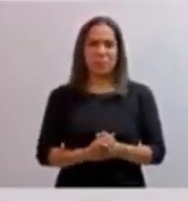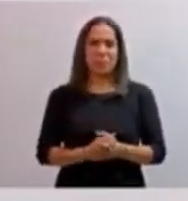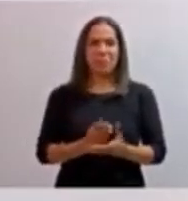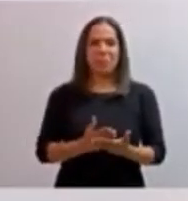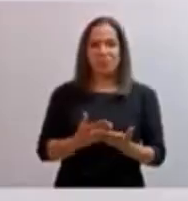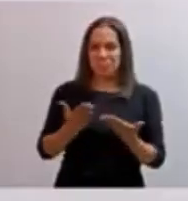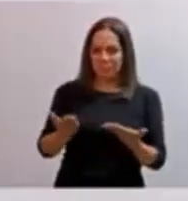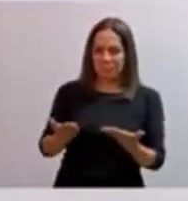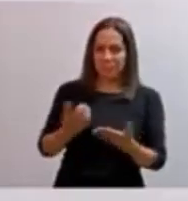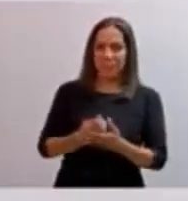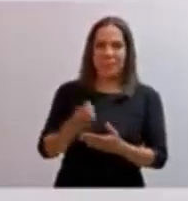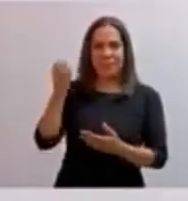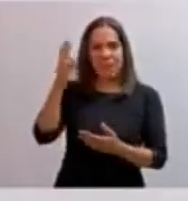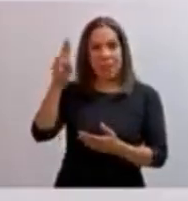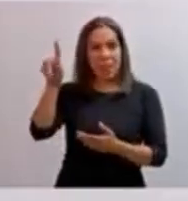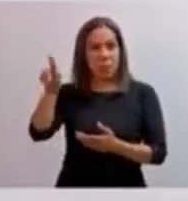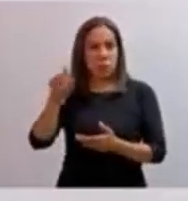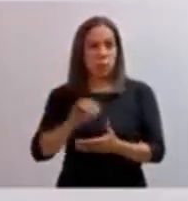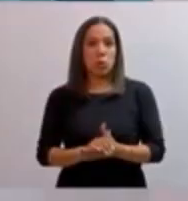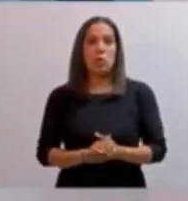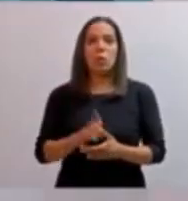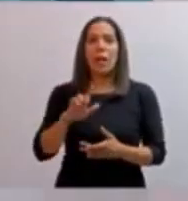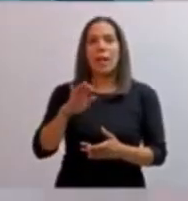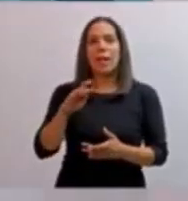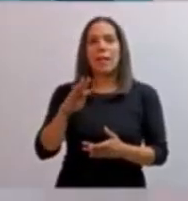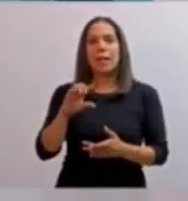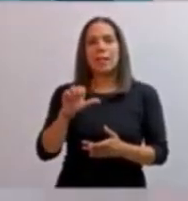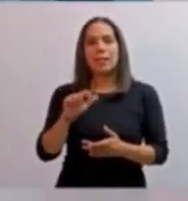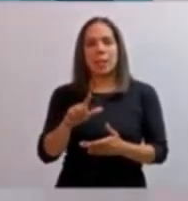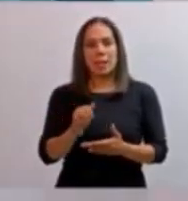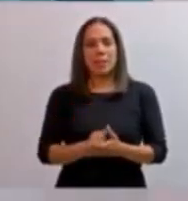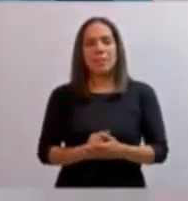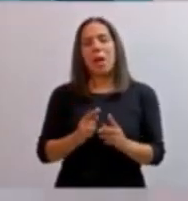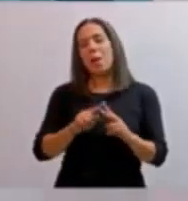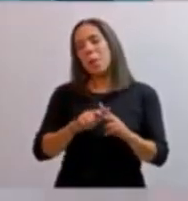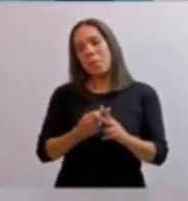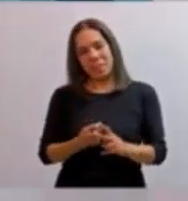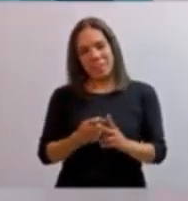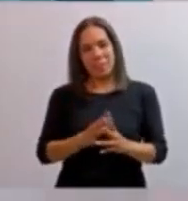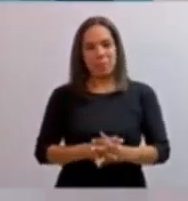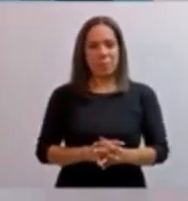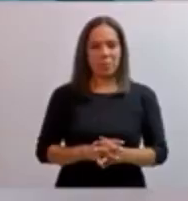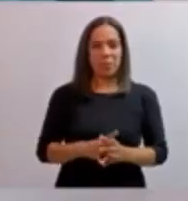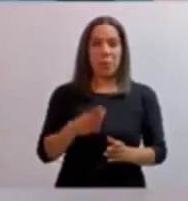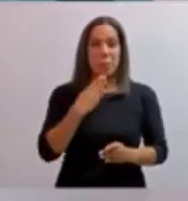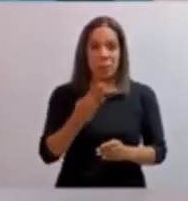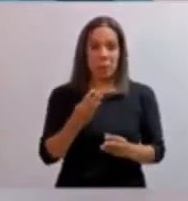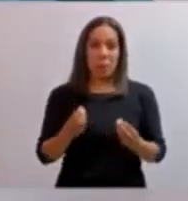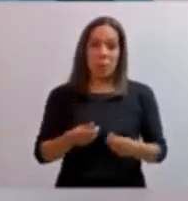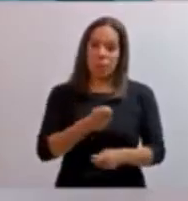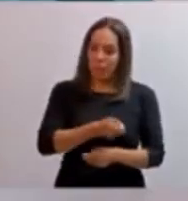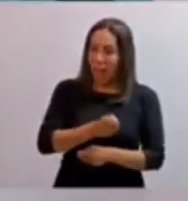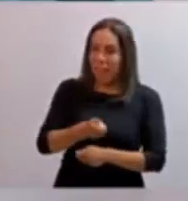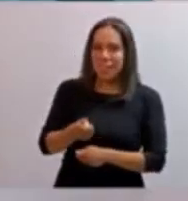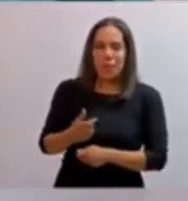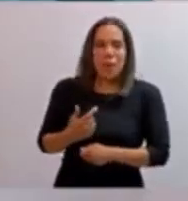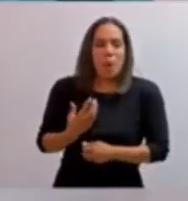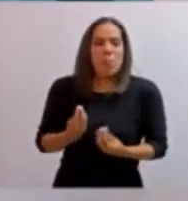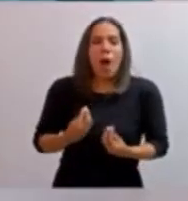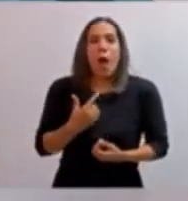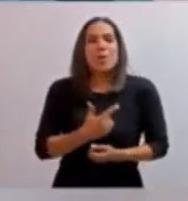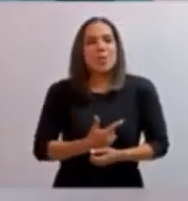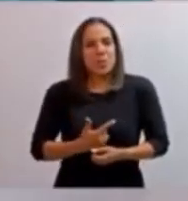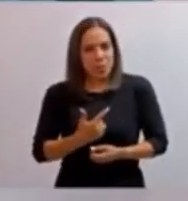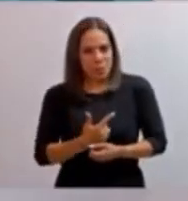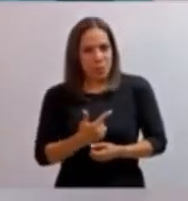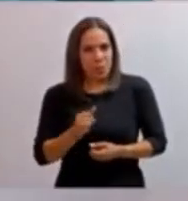palabra a la doctora Leticia Montaño para dar inicio al conversatorio. Bien, pues saludamos con mucho gusto a